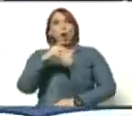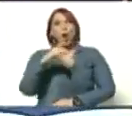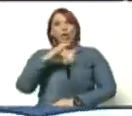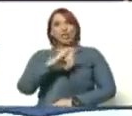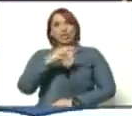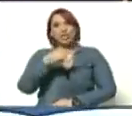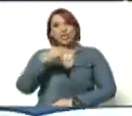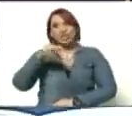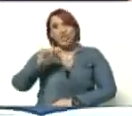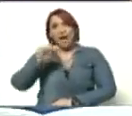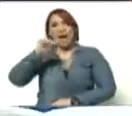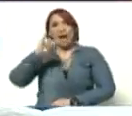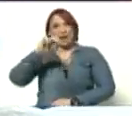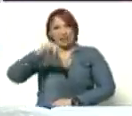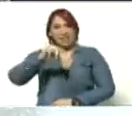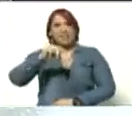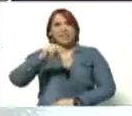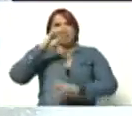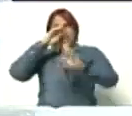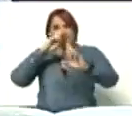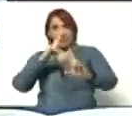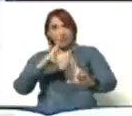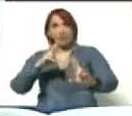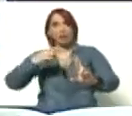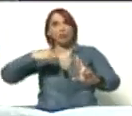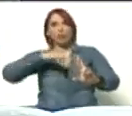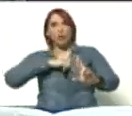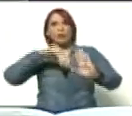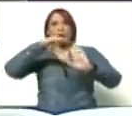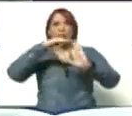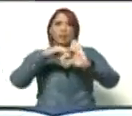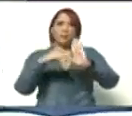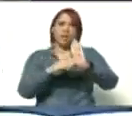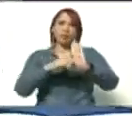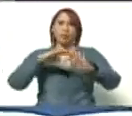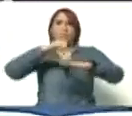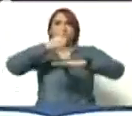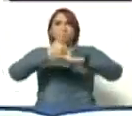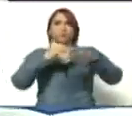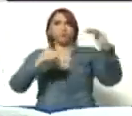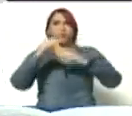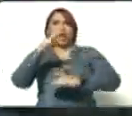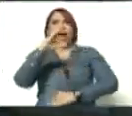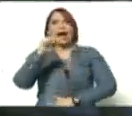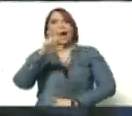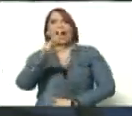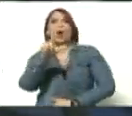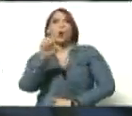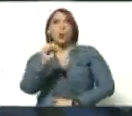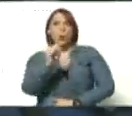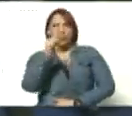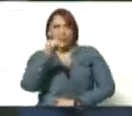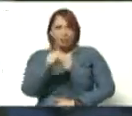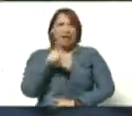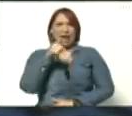los lineamientos de nuestro rector Carlos Herbesi, coloca mucho énfasis en esta área de las criptomonedas, porque es el futuro